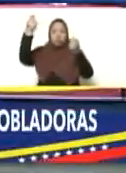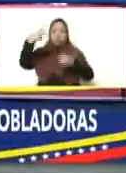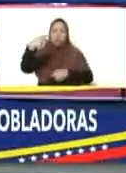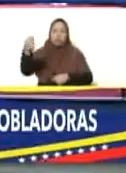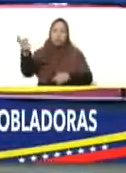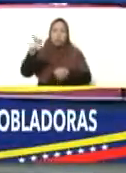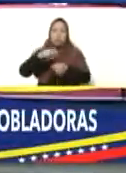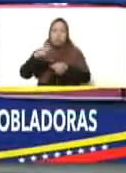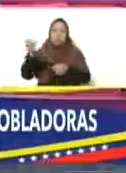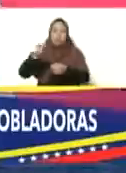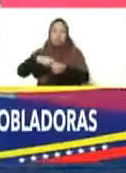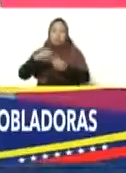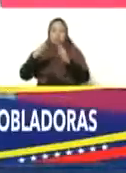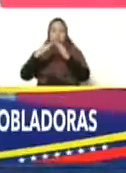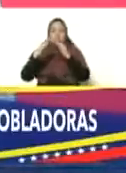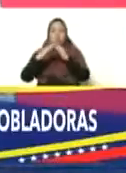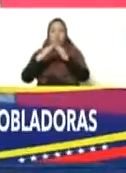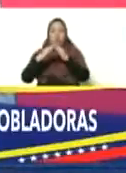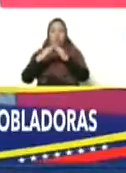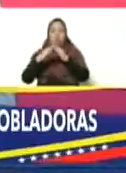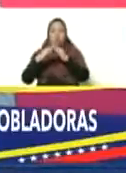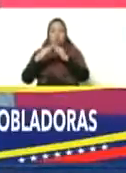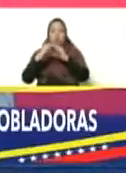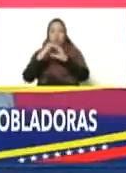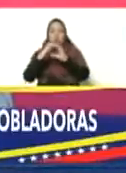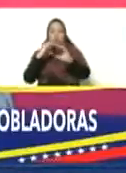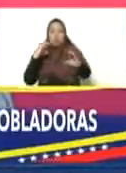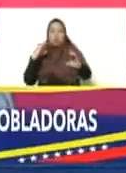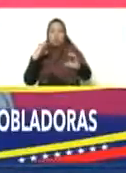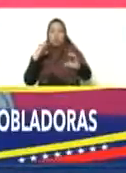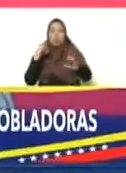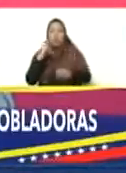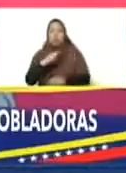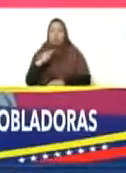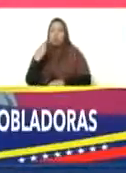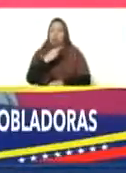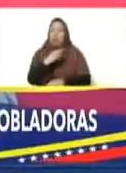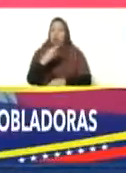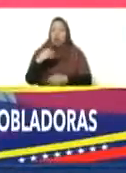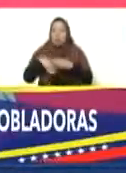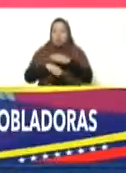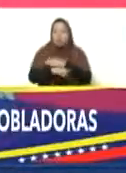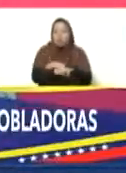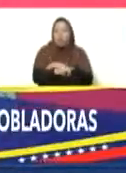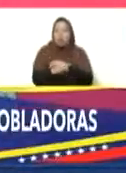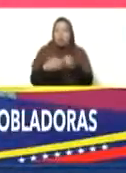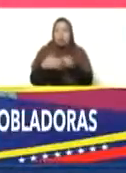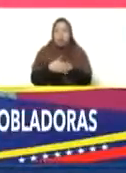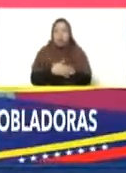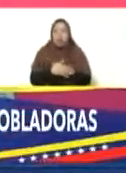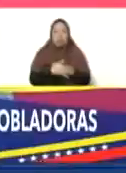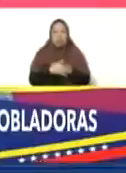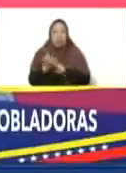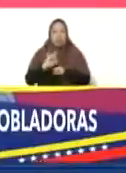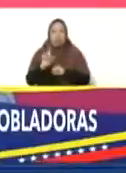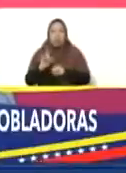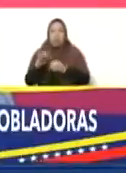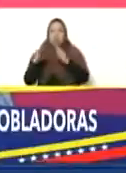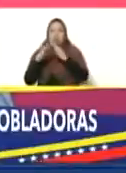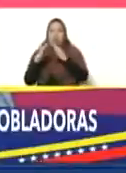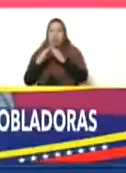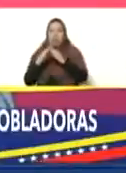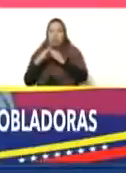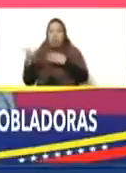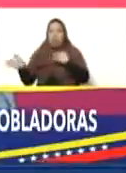a entrar me dije no vamos a entrar por el túnel tal para que usted pueda entrar miraflores y brille no porque por el túnel no bueno porque está